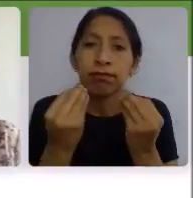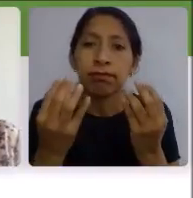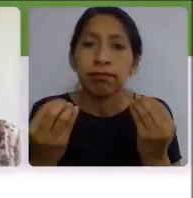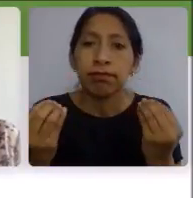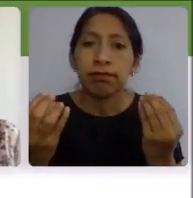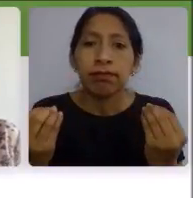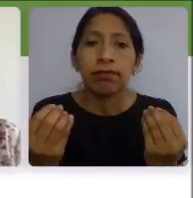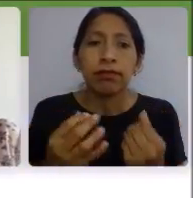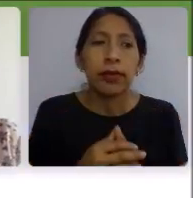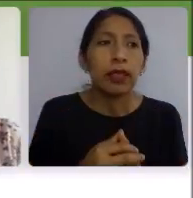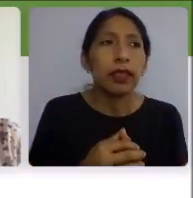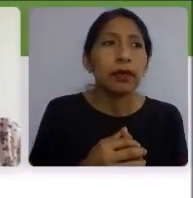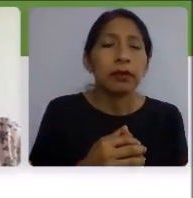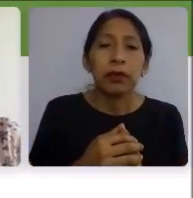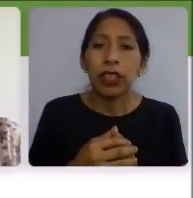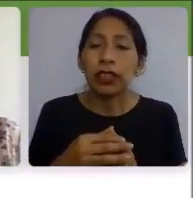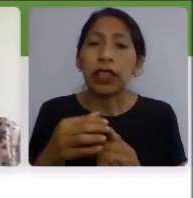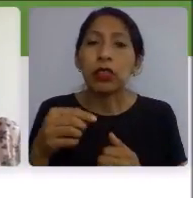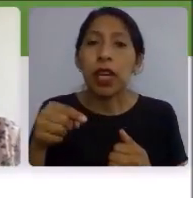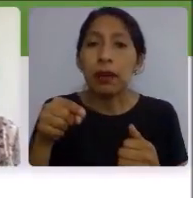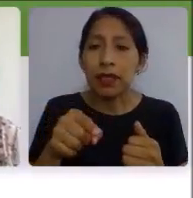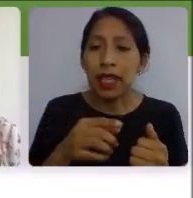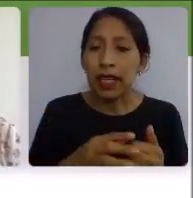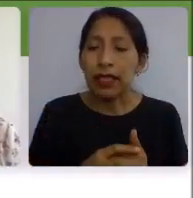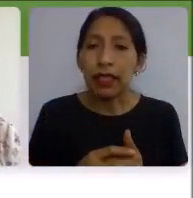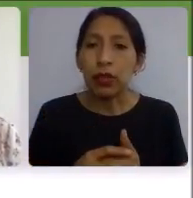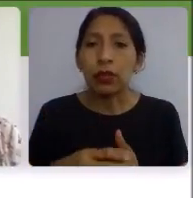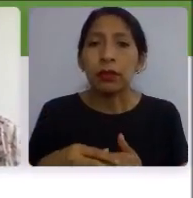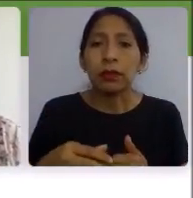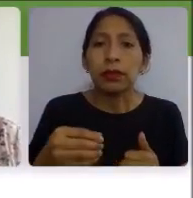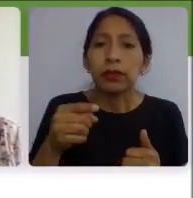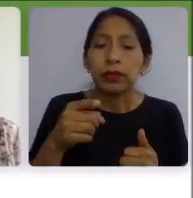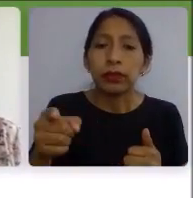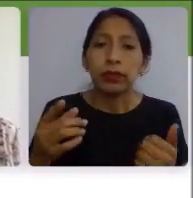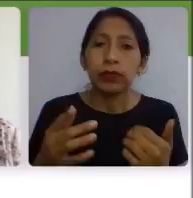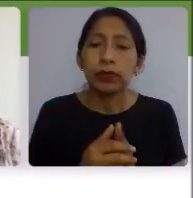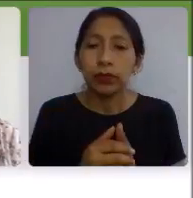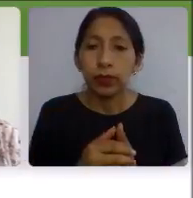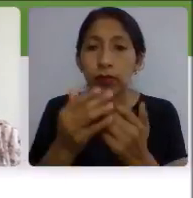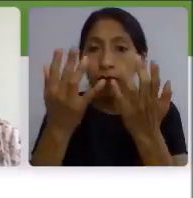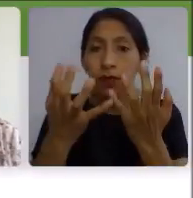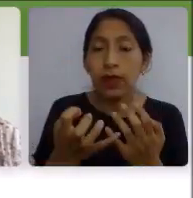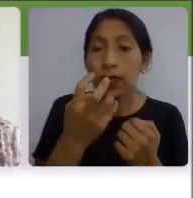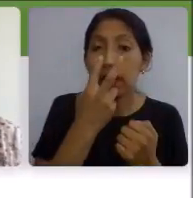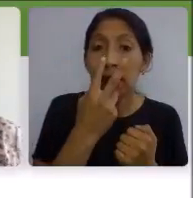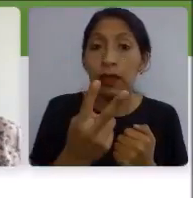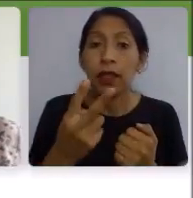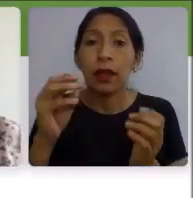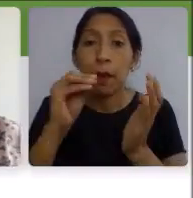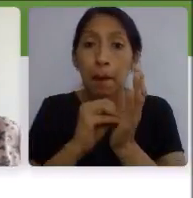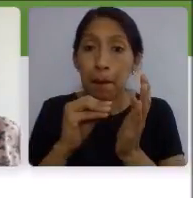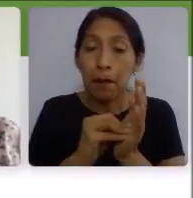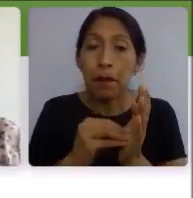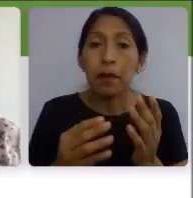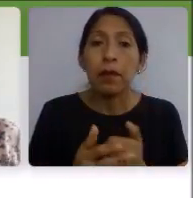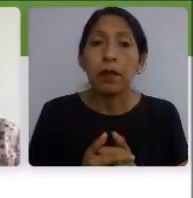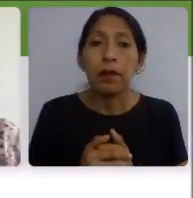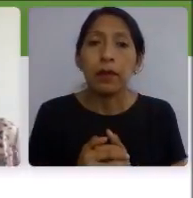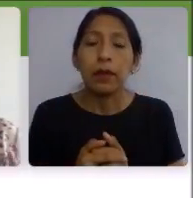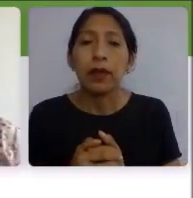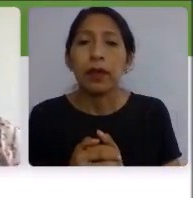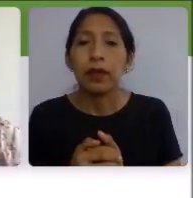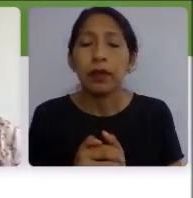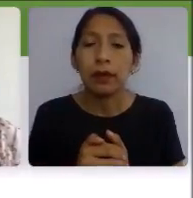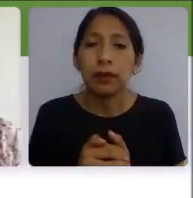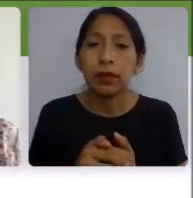de las empresas y de los consumidores que les interesa este segmento. Si quiero enfocarme ya más en cuanto a todos los destinos abiertos,